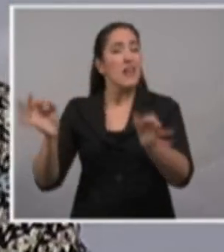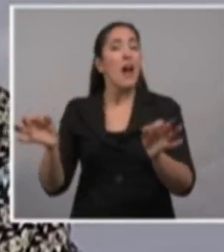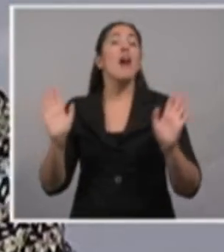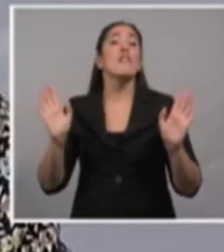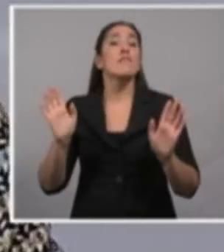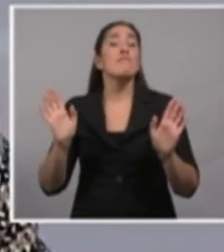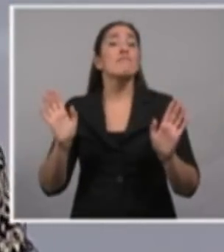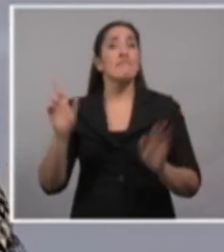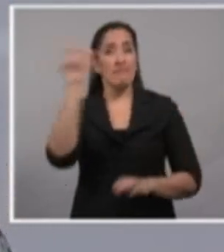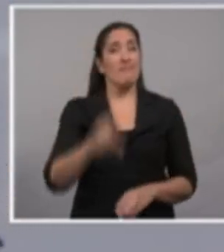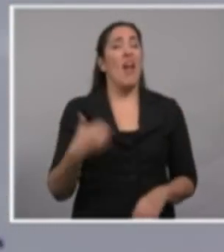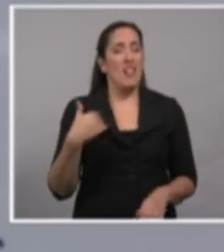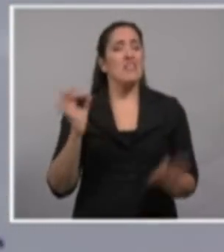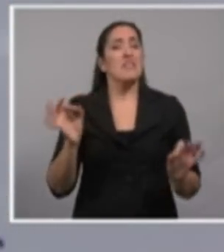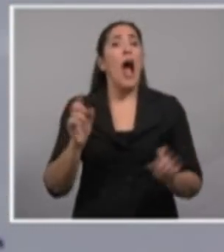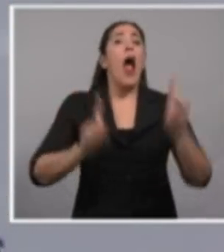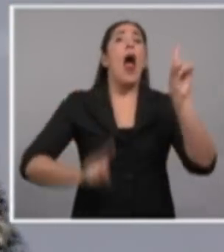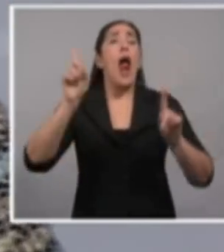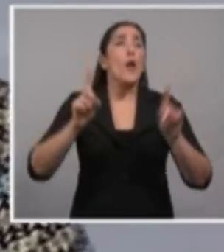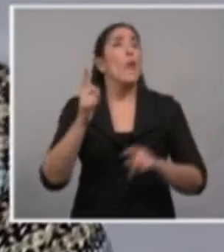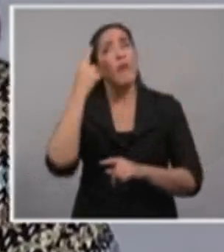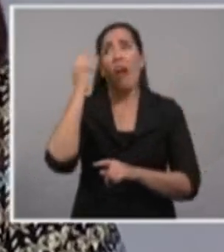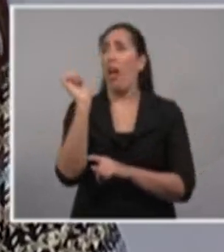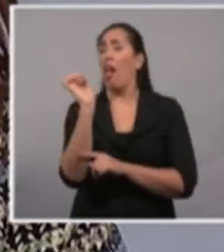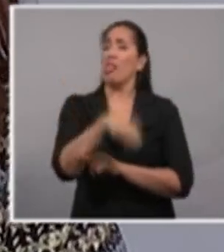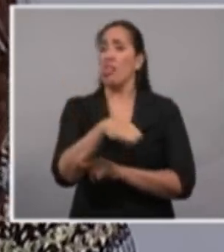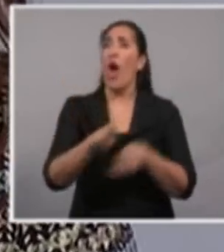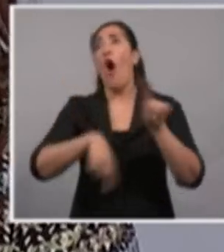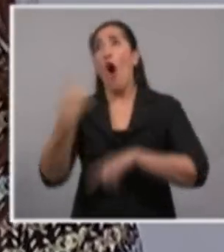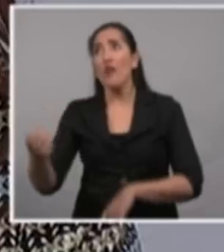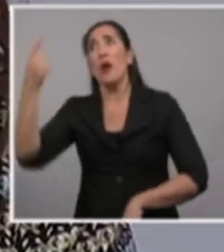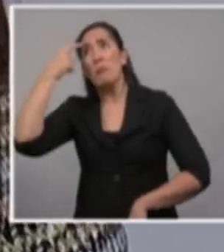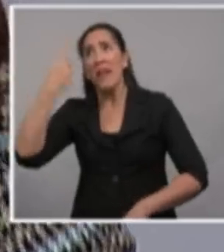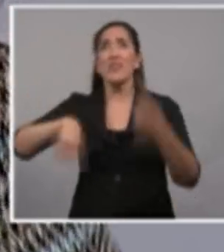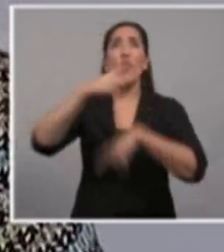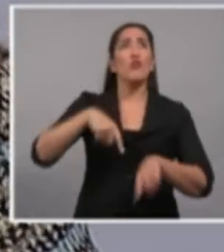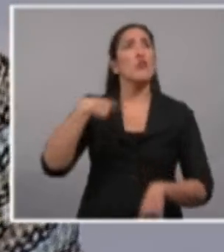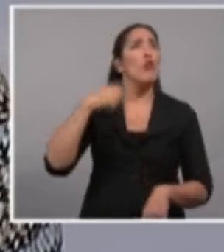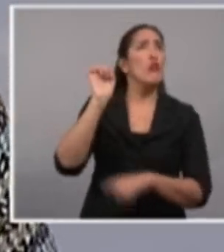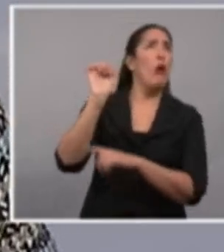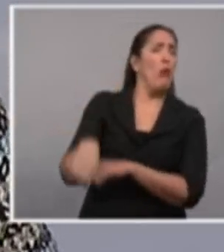país. Hay algunos que se hacen los otarios, y otros creen que nosotros somos otarios,